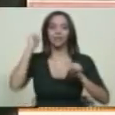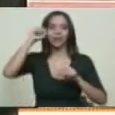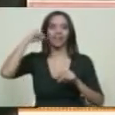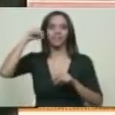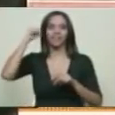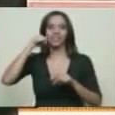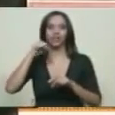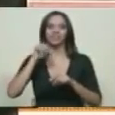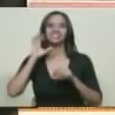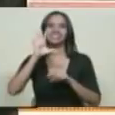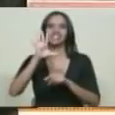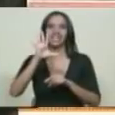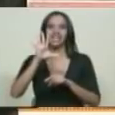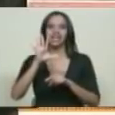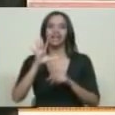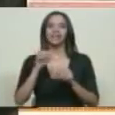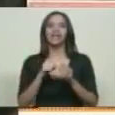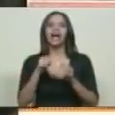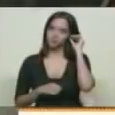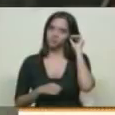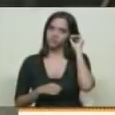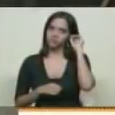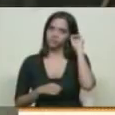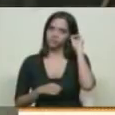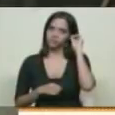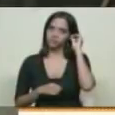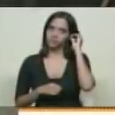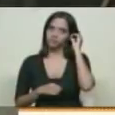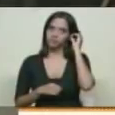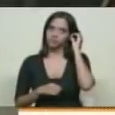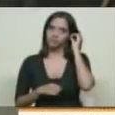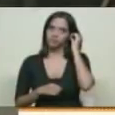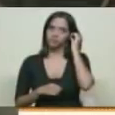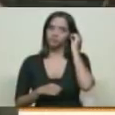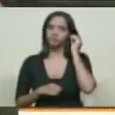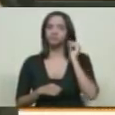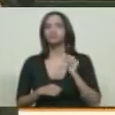top 5, el top 5 de Argentina.